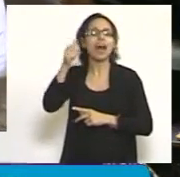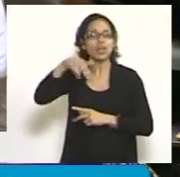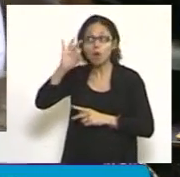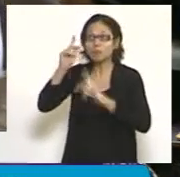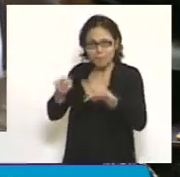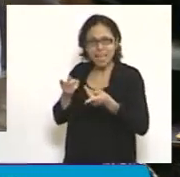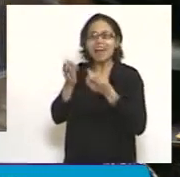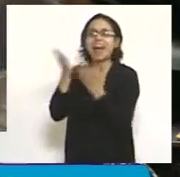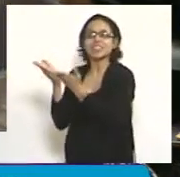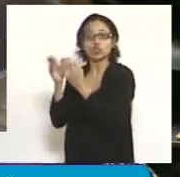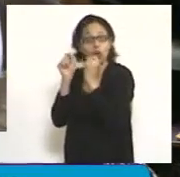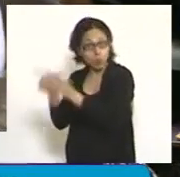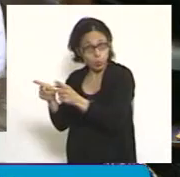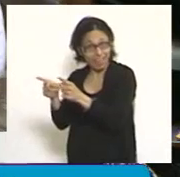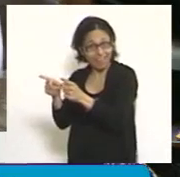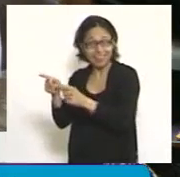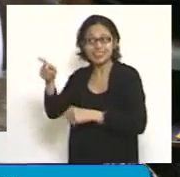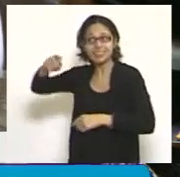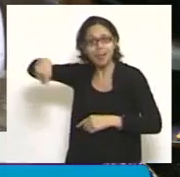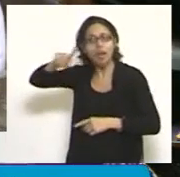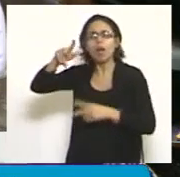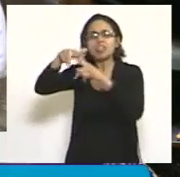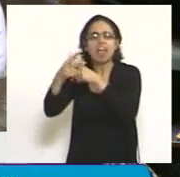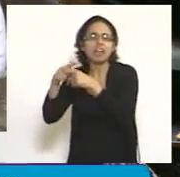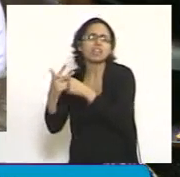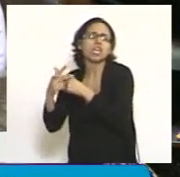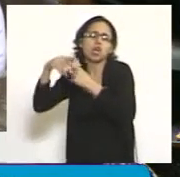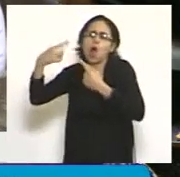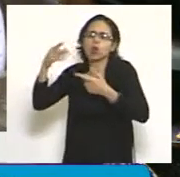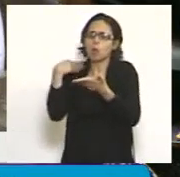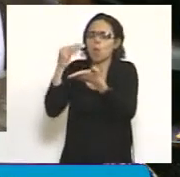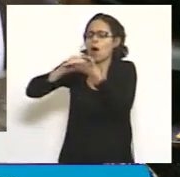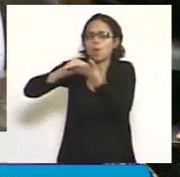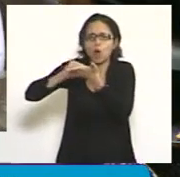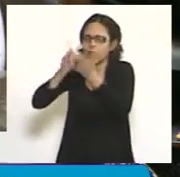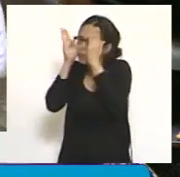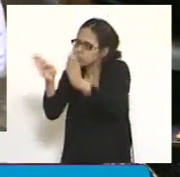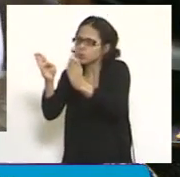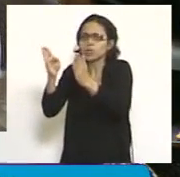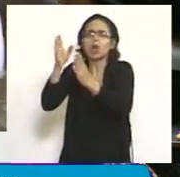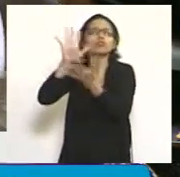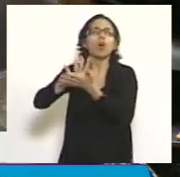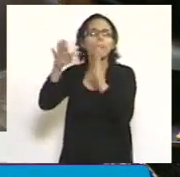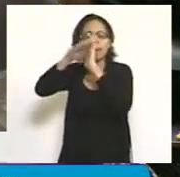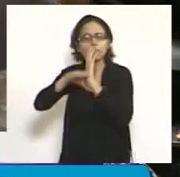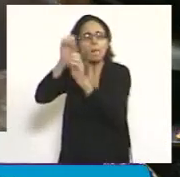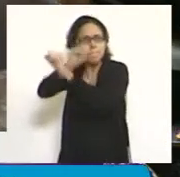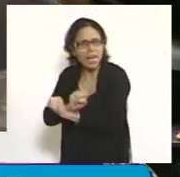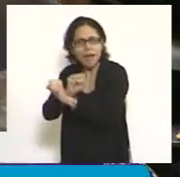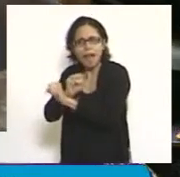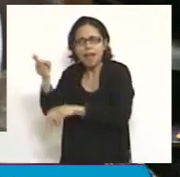y muchos otros técnicos abocados a la cuestión penal, son los